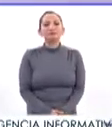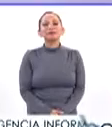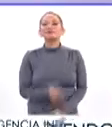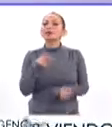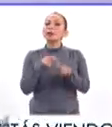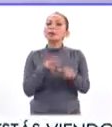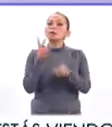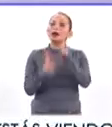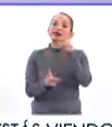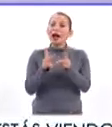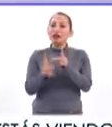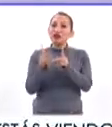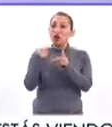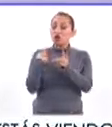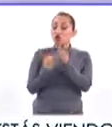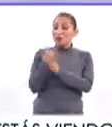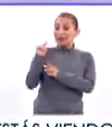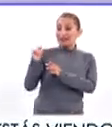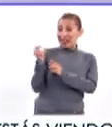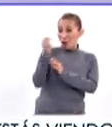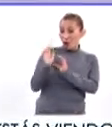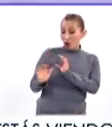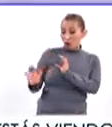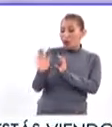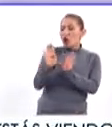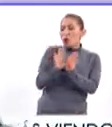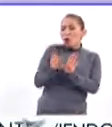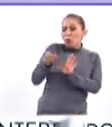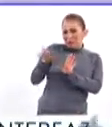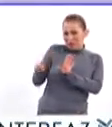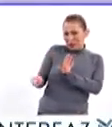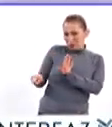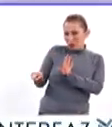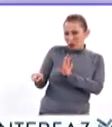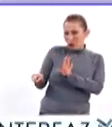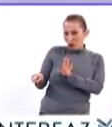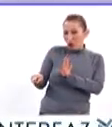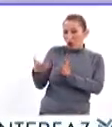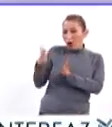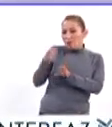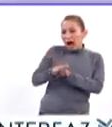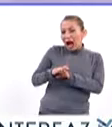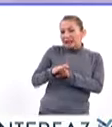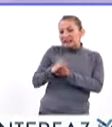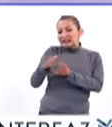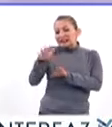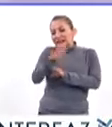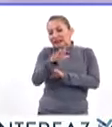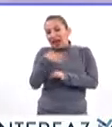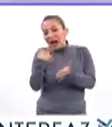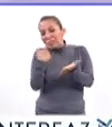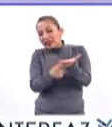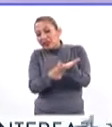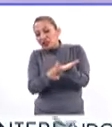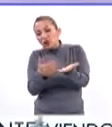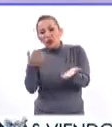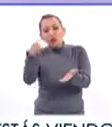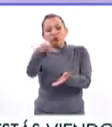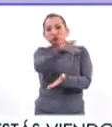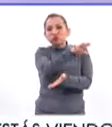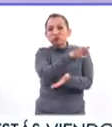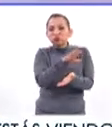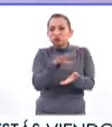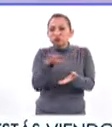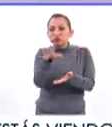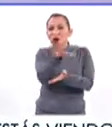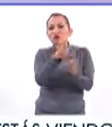Bueno, seguimos platicando de las nuevas tecnologías y cómo esto se está pues cada vez más interfiriendo en